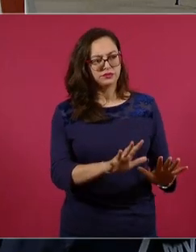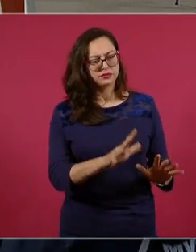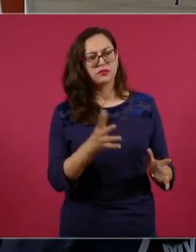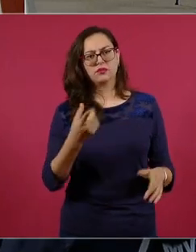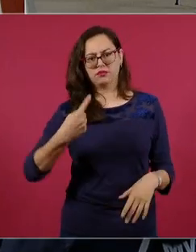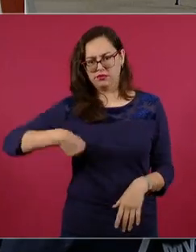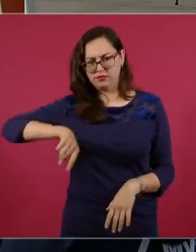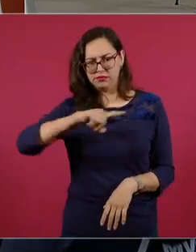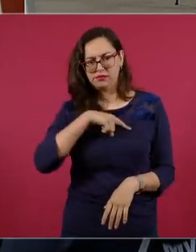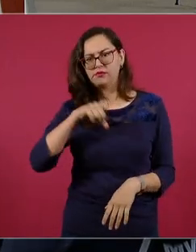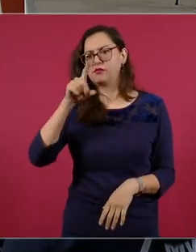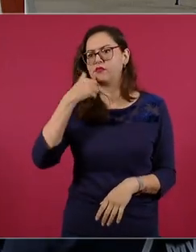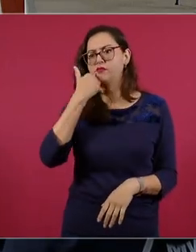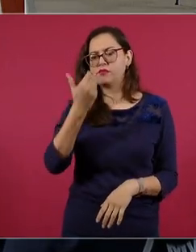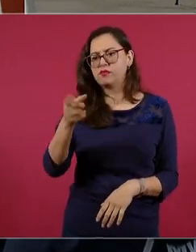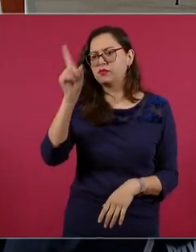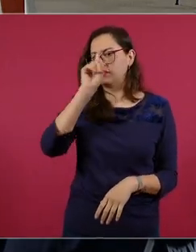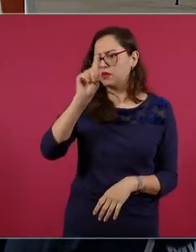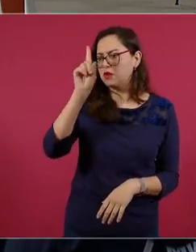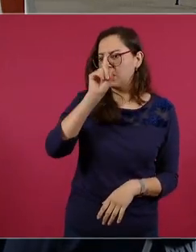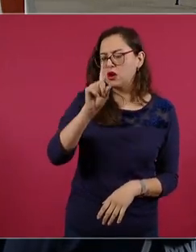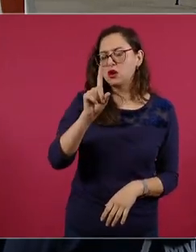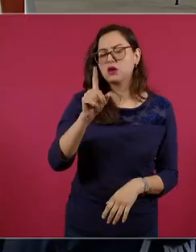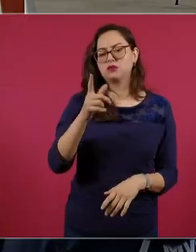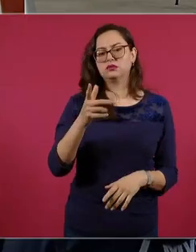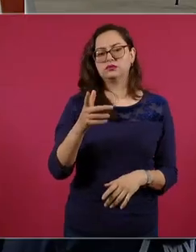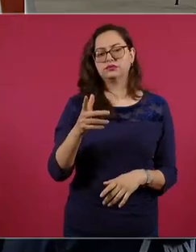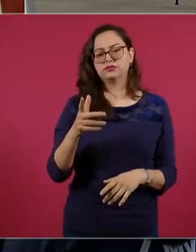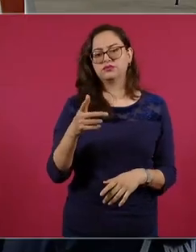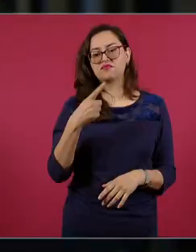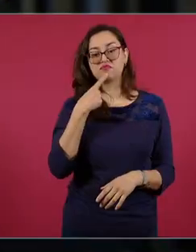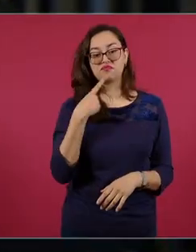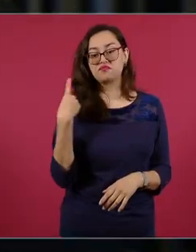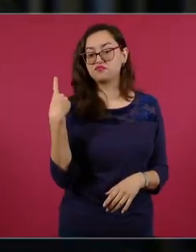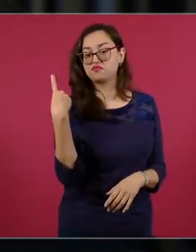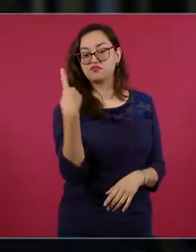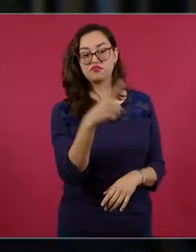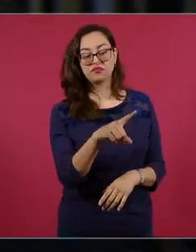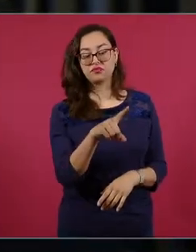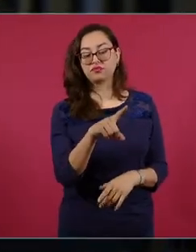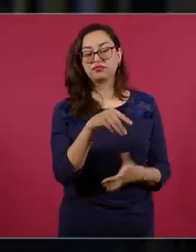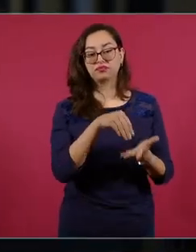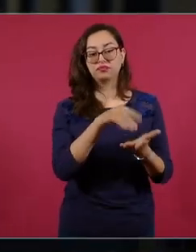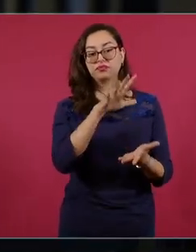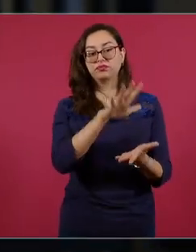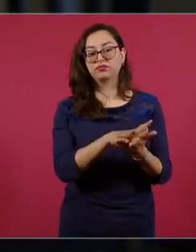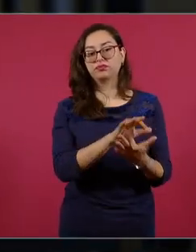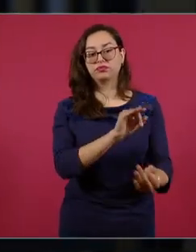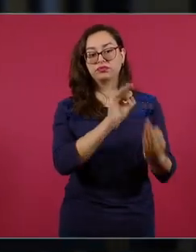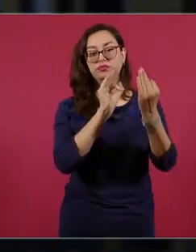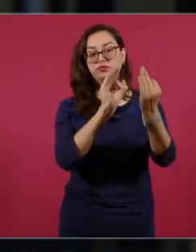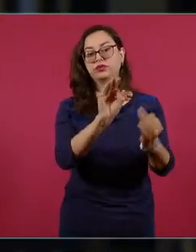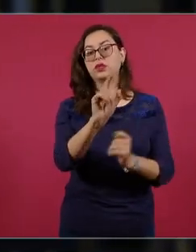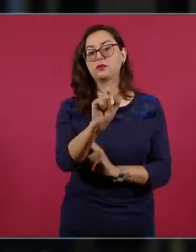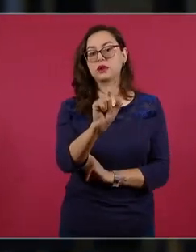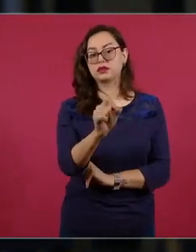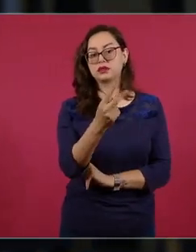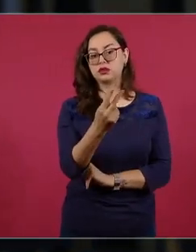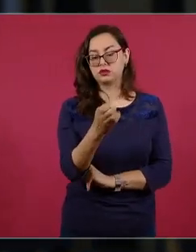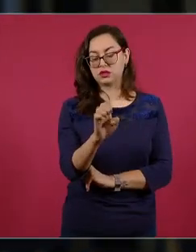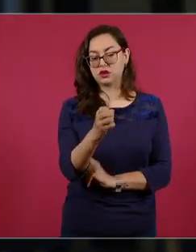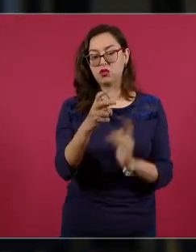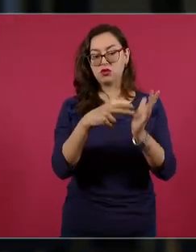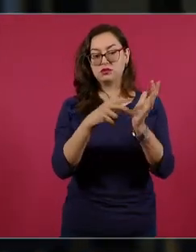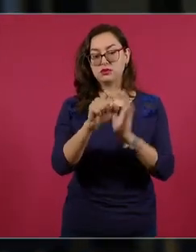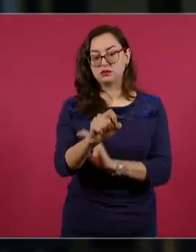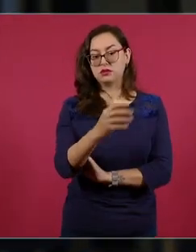asesoramiento al respecto y ellos levantaron un acta de comparecencia el 22 de enero de este año, donde